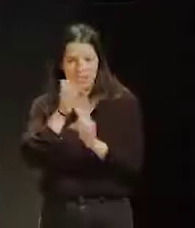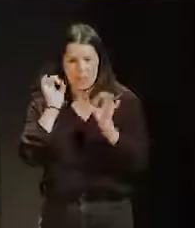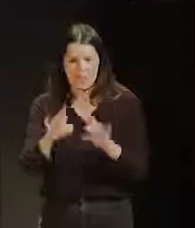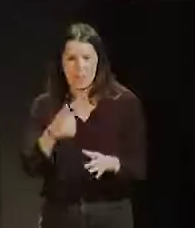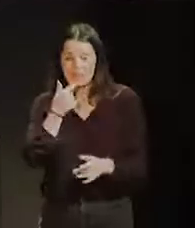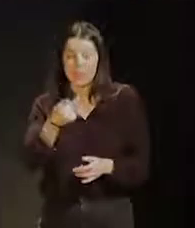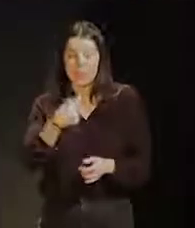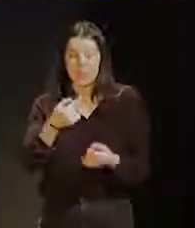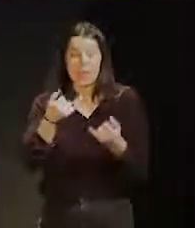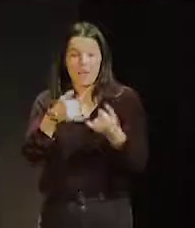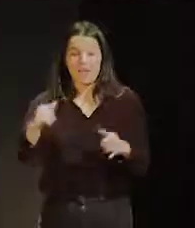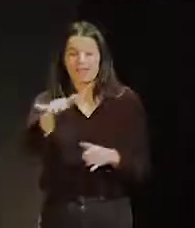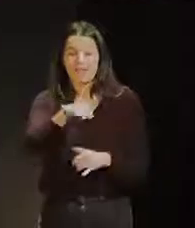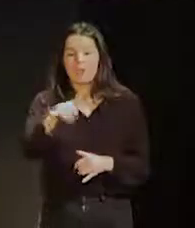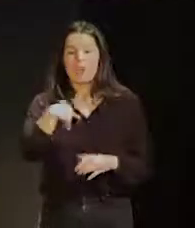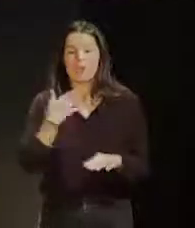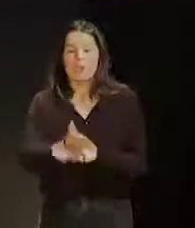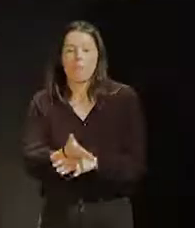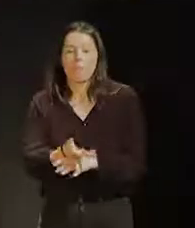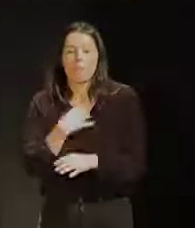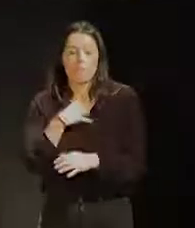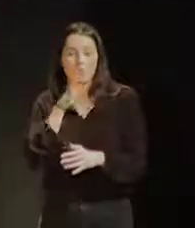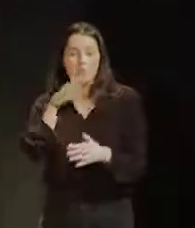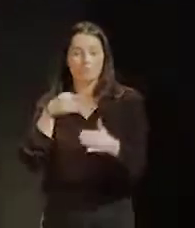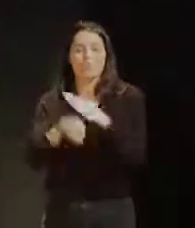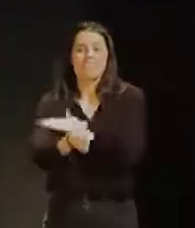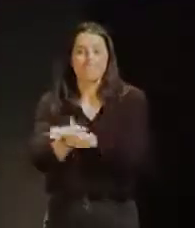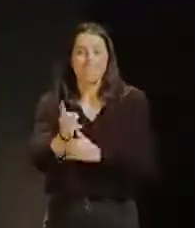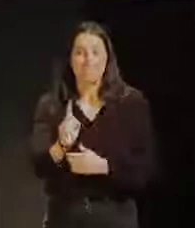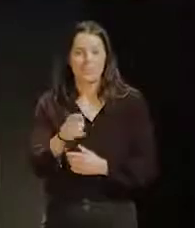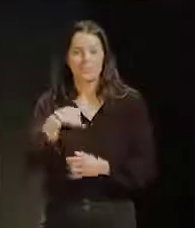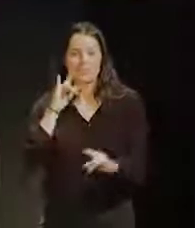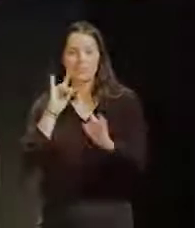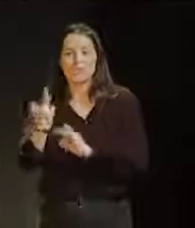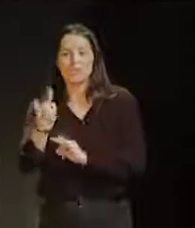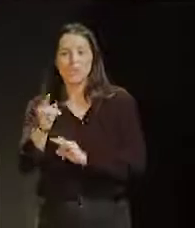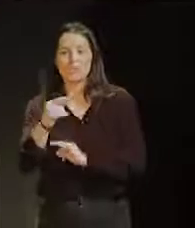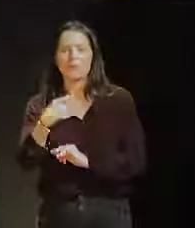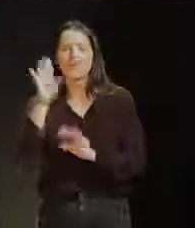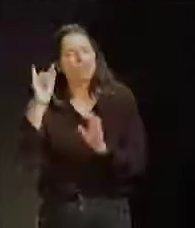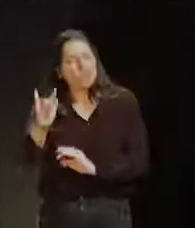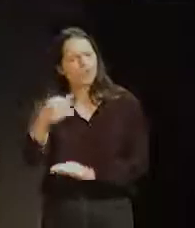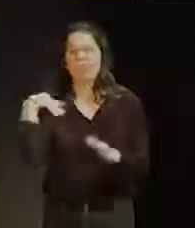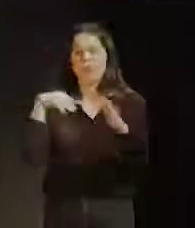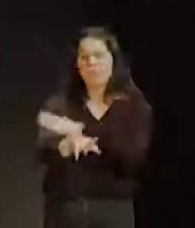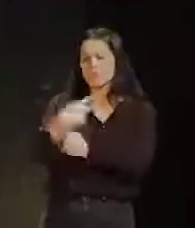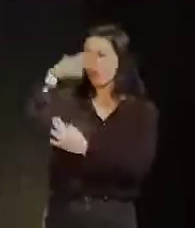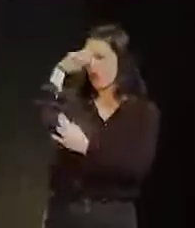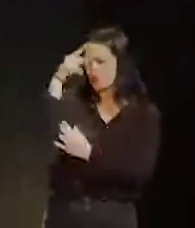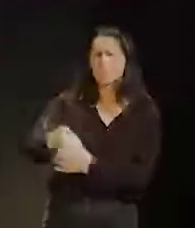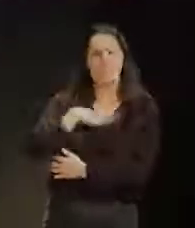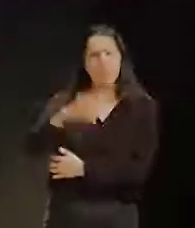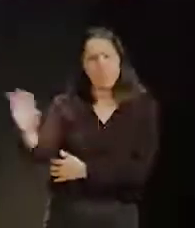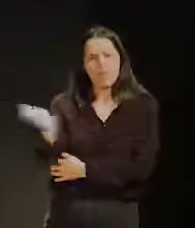subir. En Italia, si tú llamas en el teléfono, te dicen, sí, está bien, no te preocupes, seguro que de una manera lo